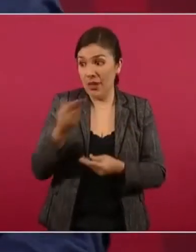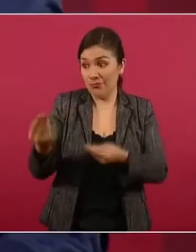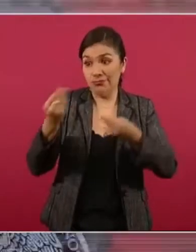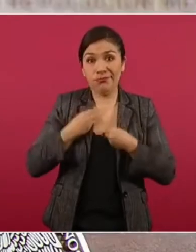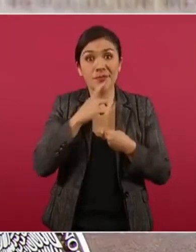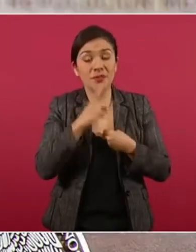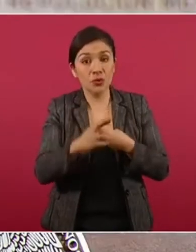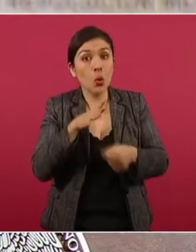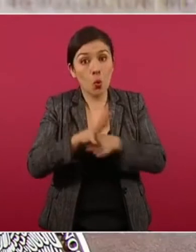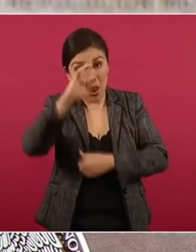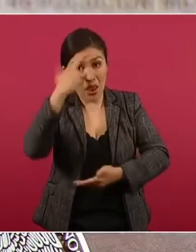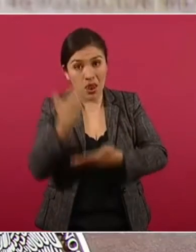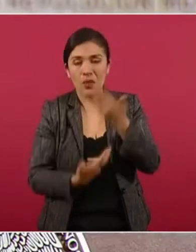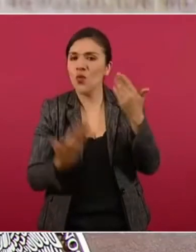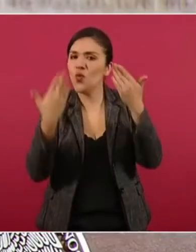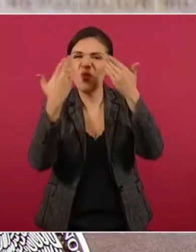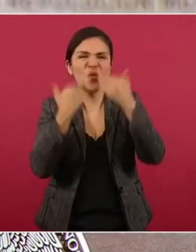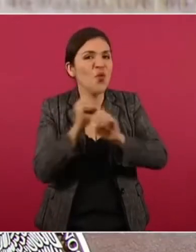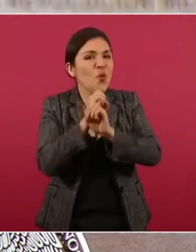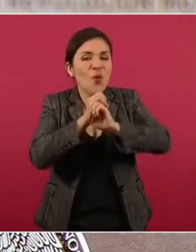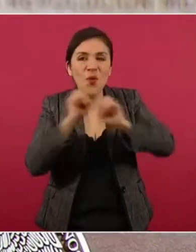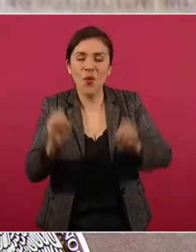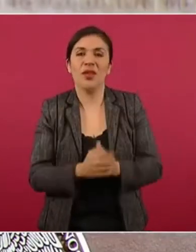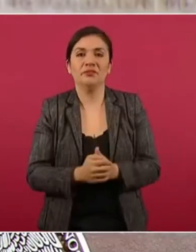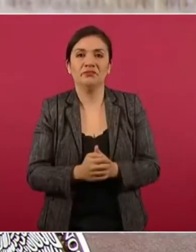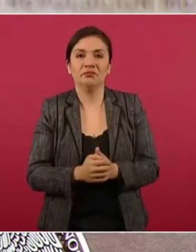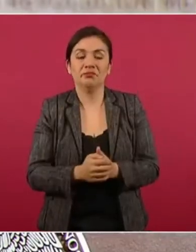No hay ninguna violación al tratado.